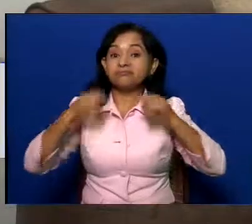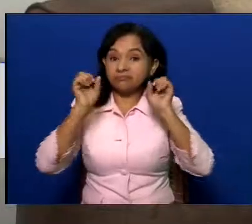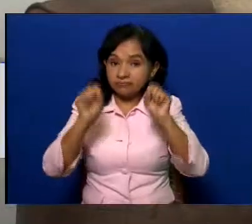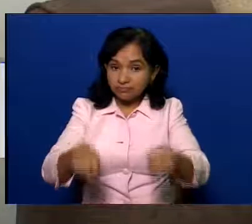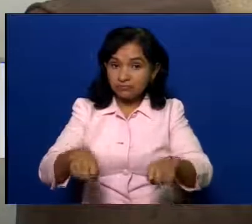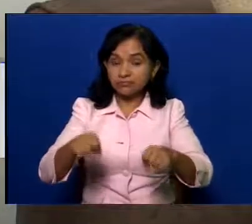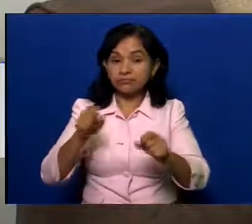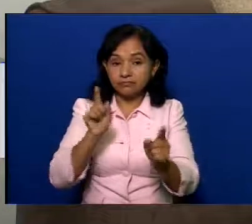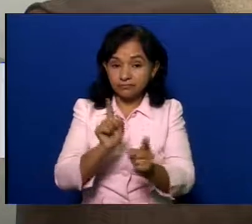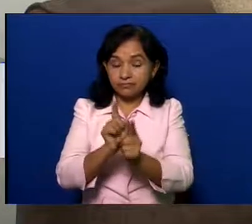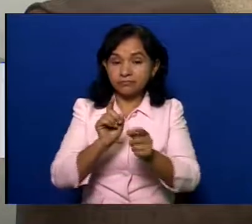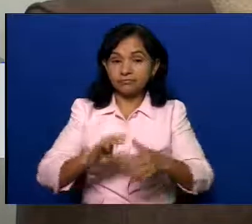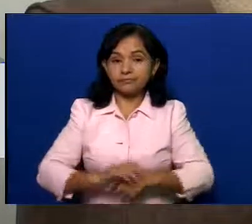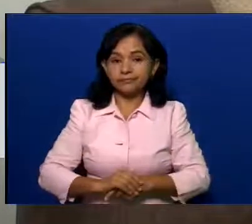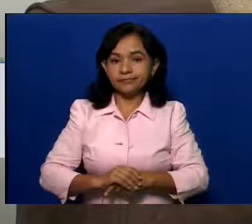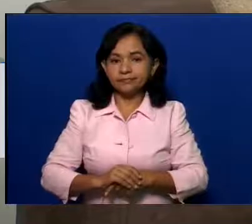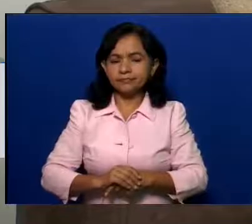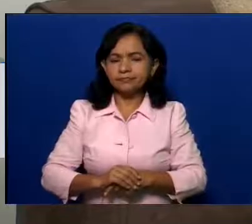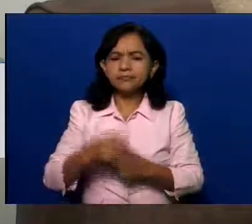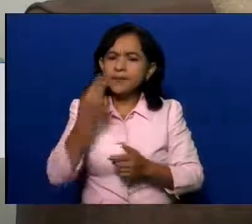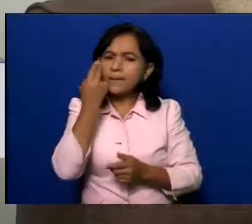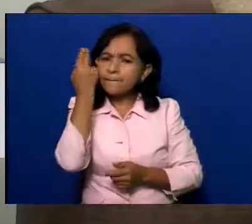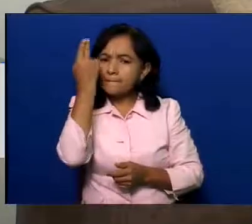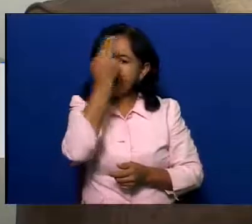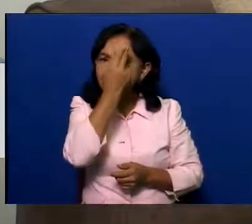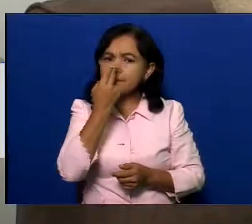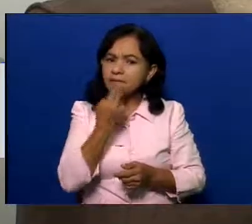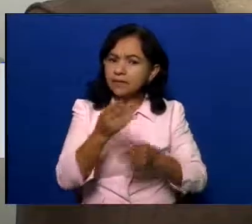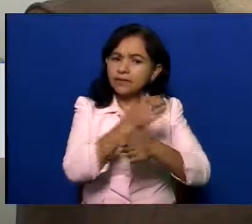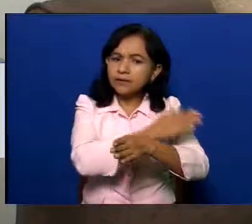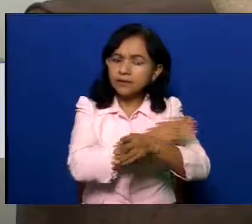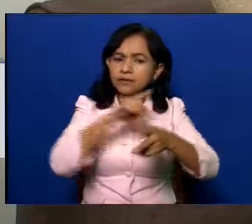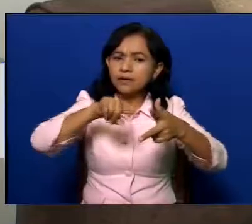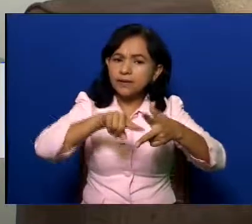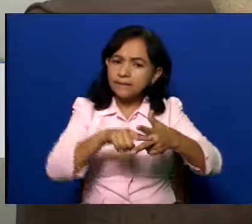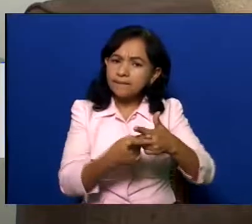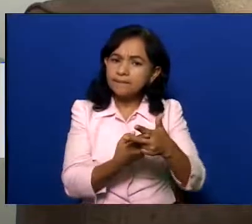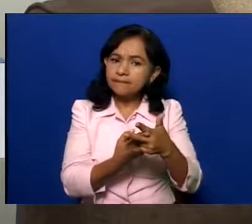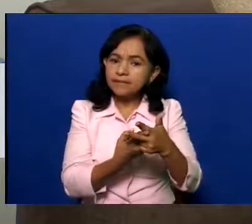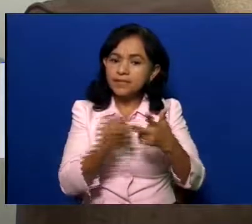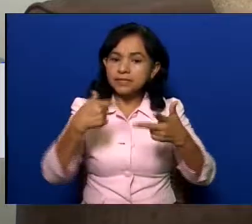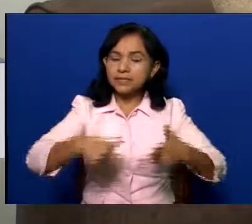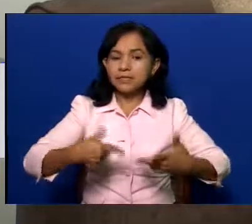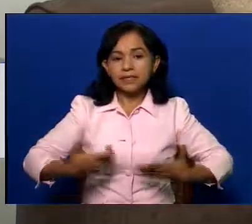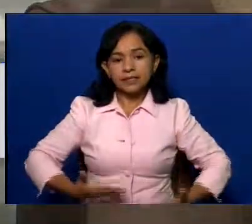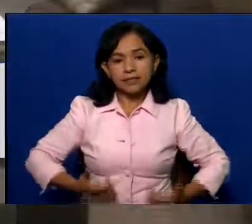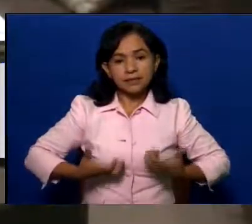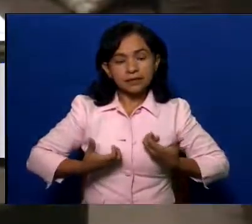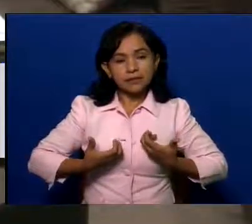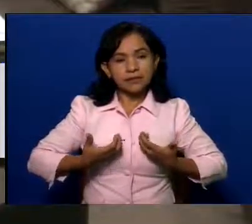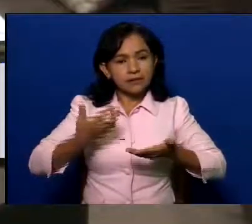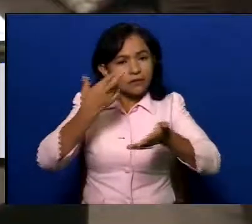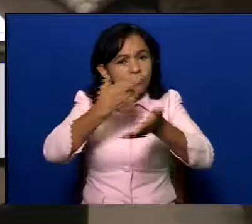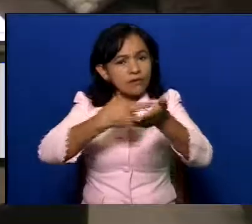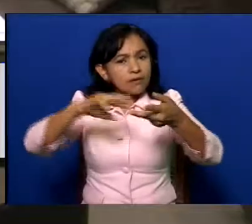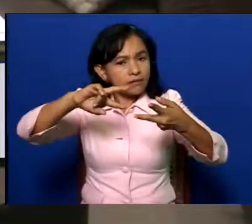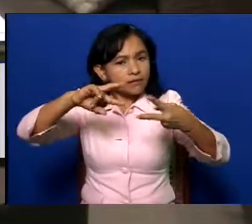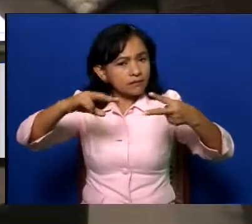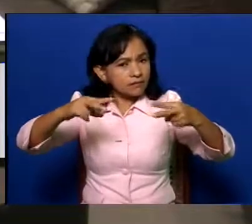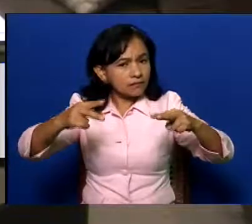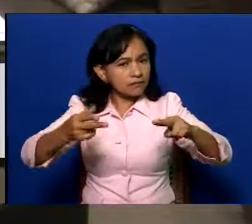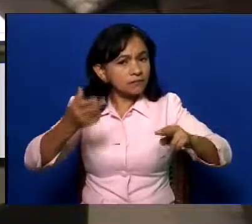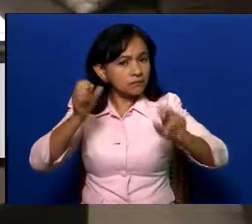origina este tumor o el desorden de célula, ¿tiene que ver también con los genes? ¿A qué se